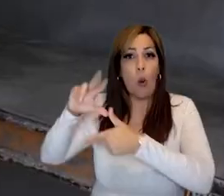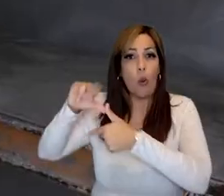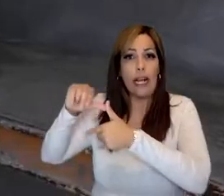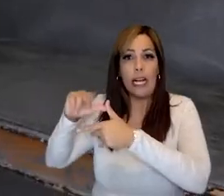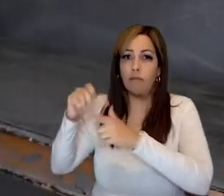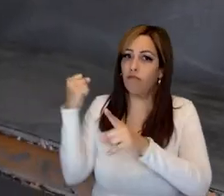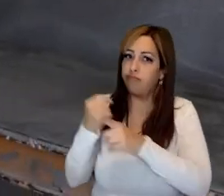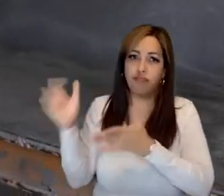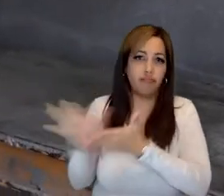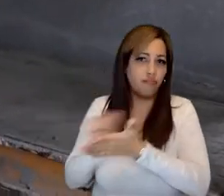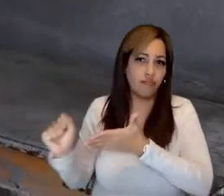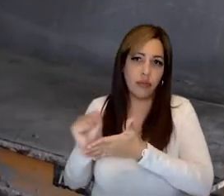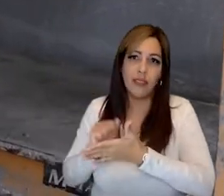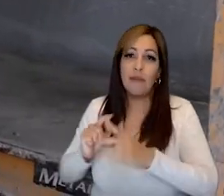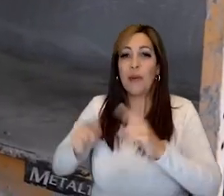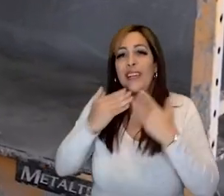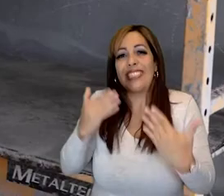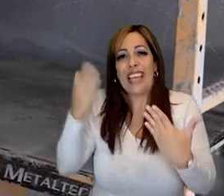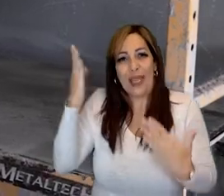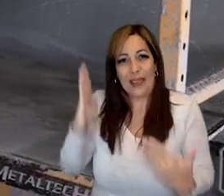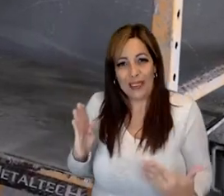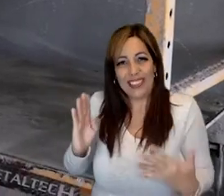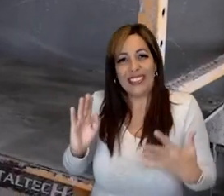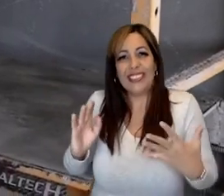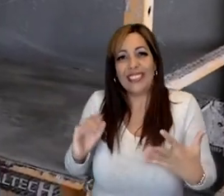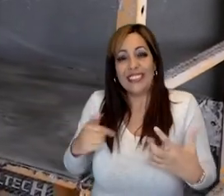destruyó completa. Y gracias al Señor, pues